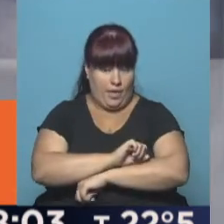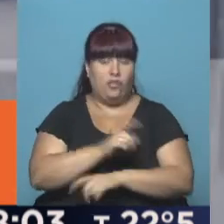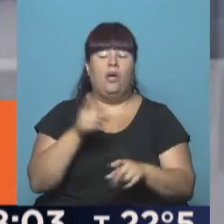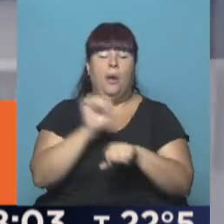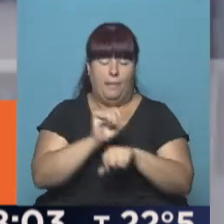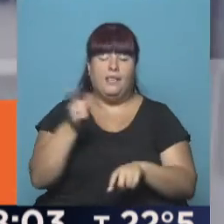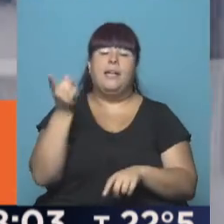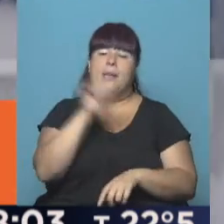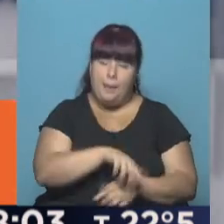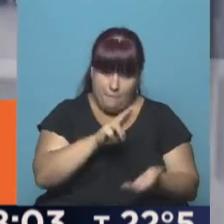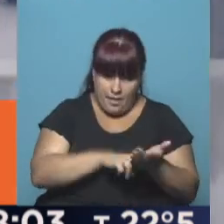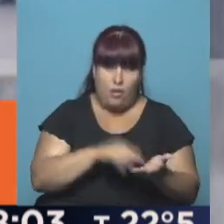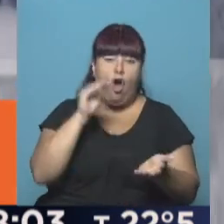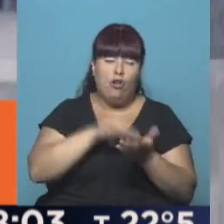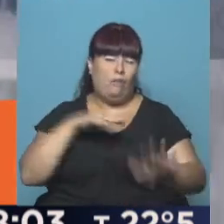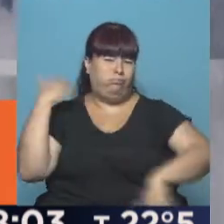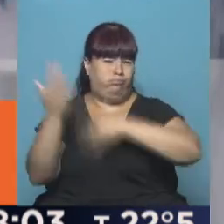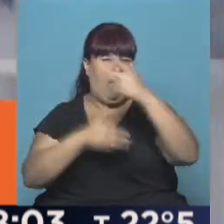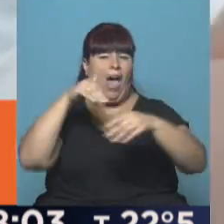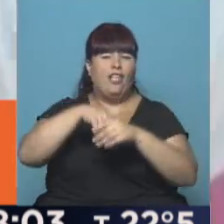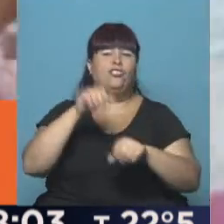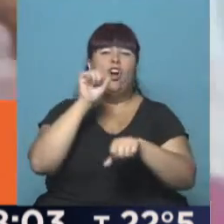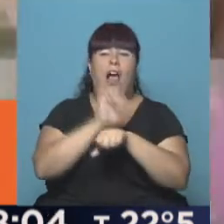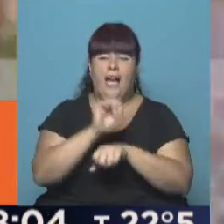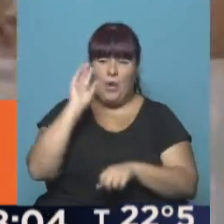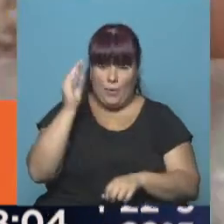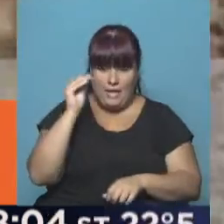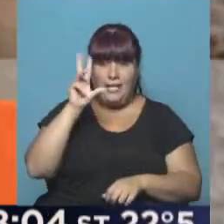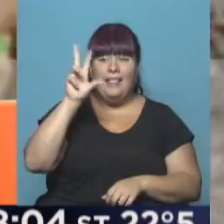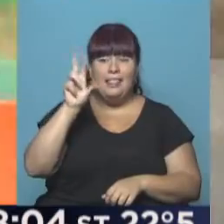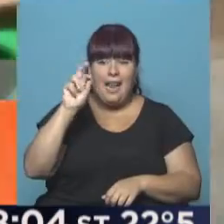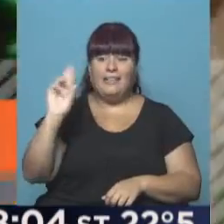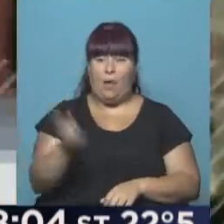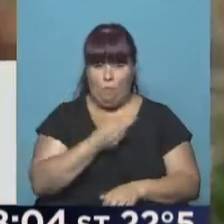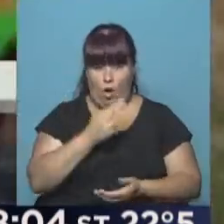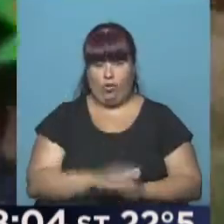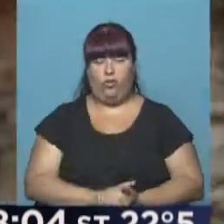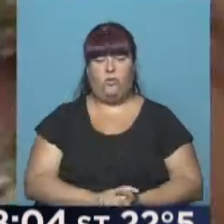Reiteramos, un nuevo motín en una cárcel de Brasil. 30 muertos.